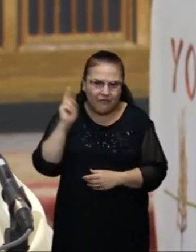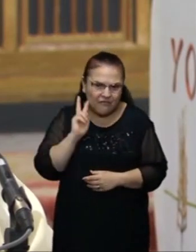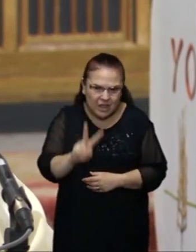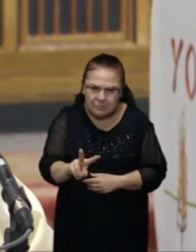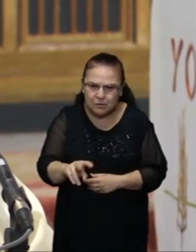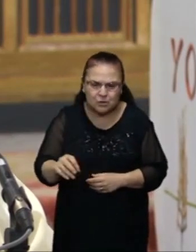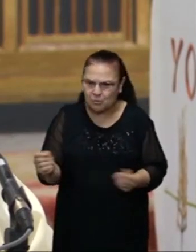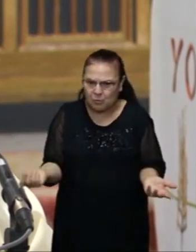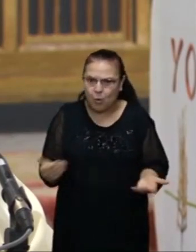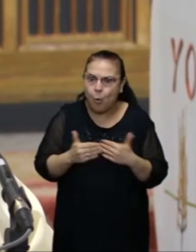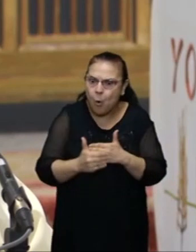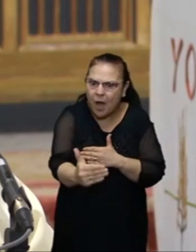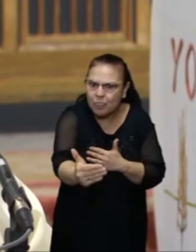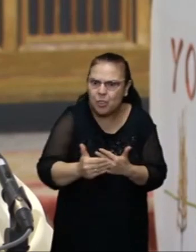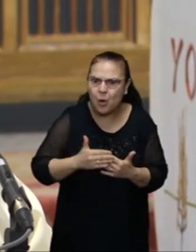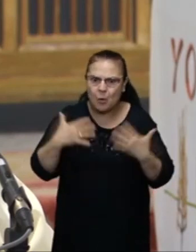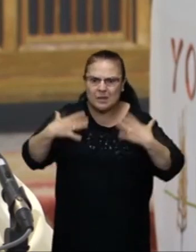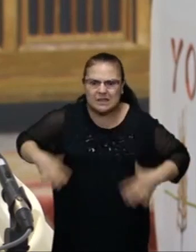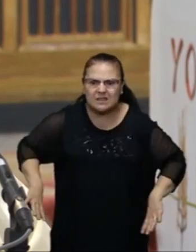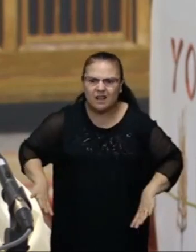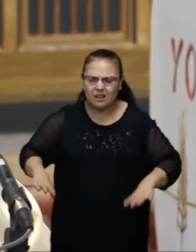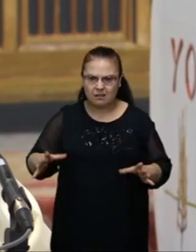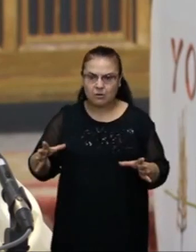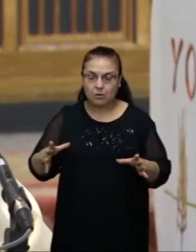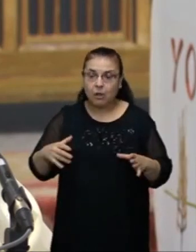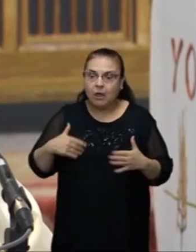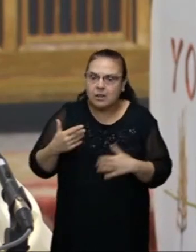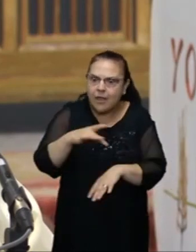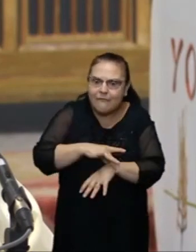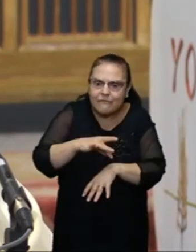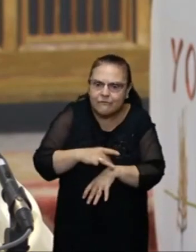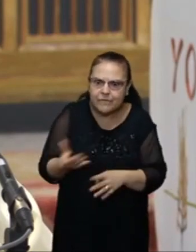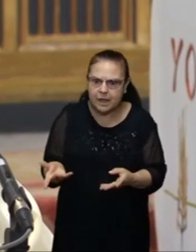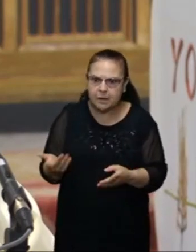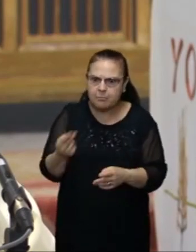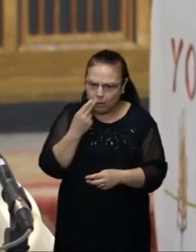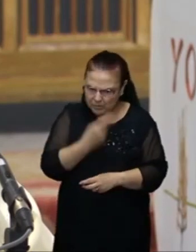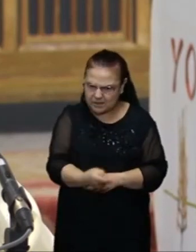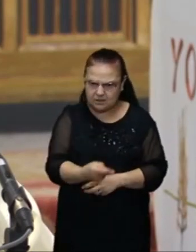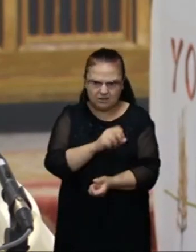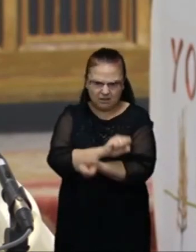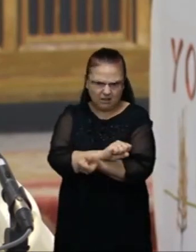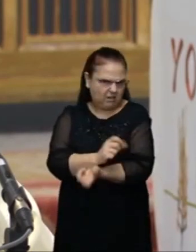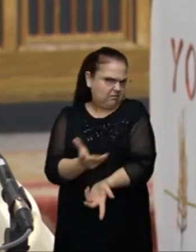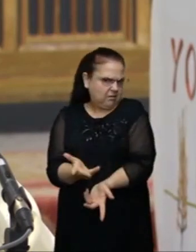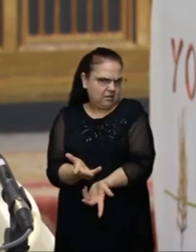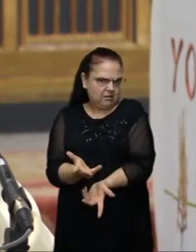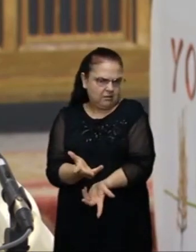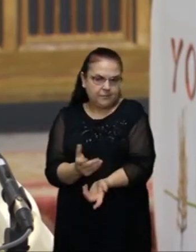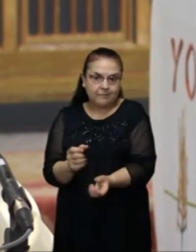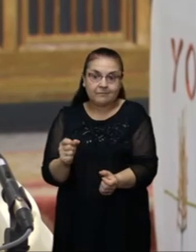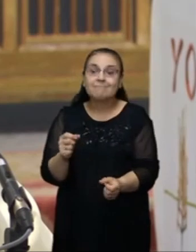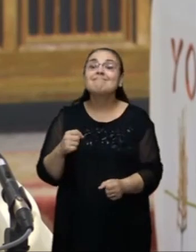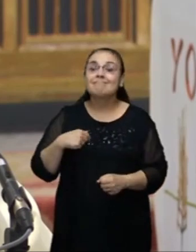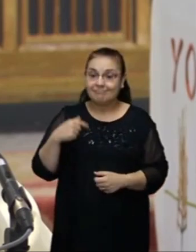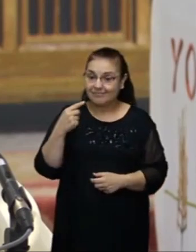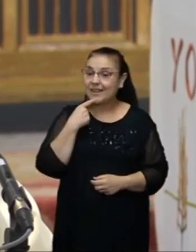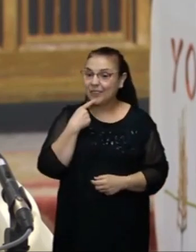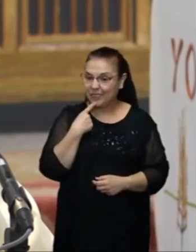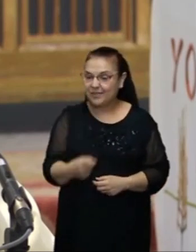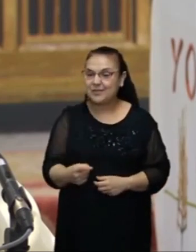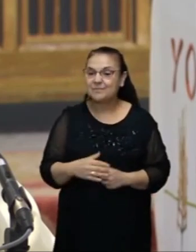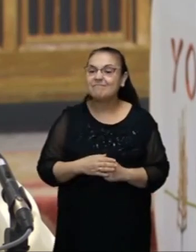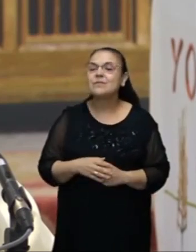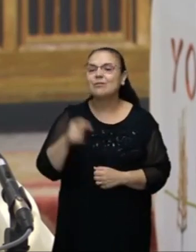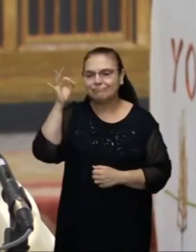o desnudo y te vestimos? ¿Cuándo te vimos enfermo en la cárcel y fuimos a verte? Y el rey les dirá: